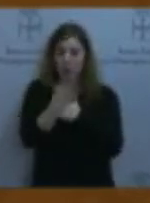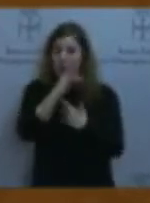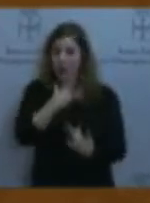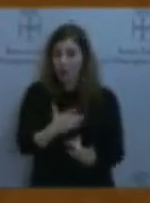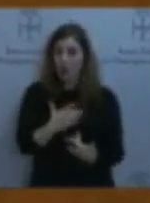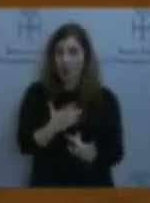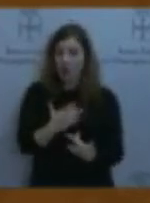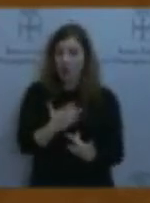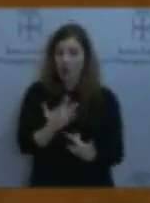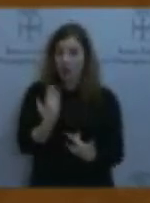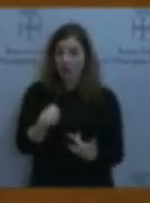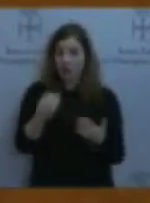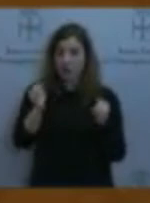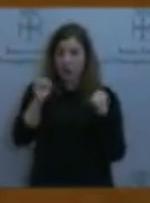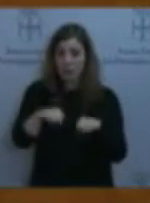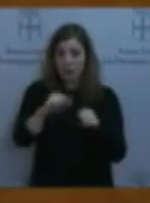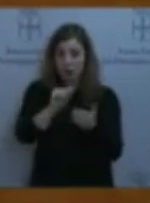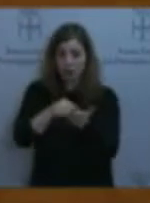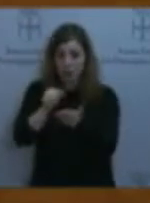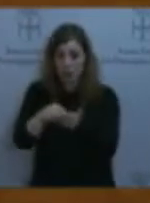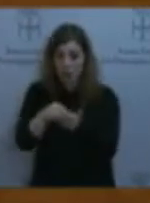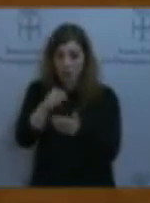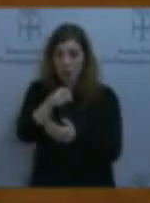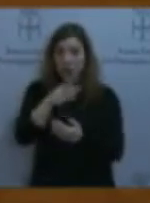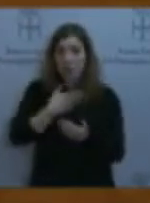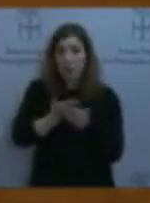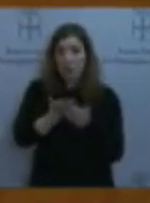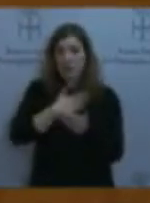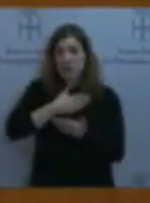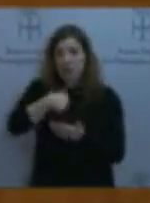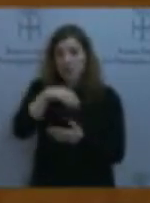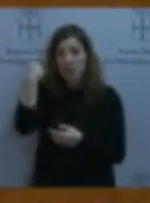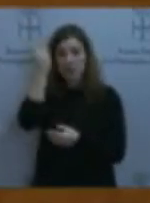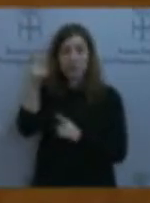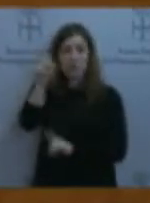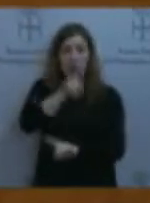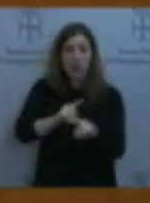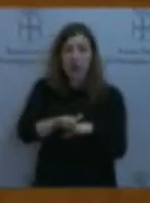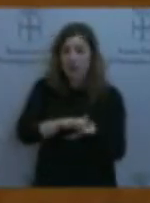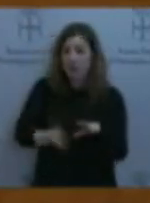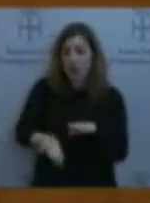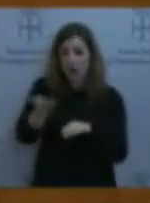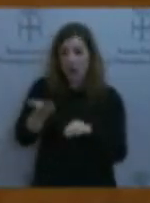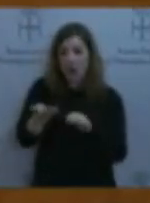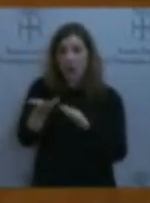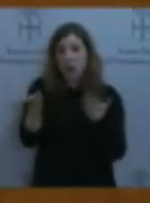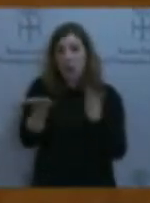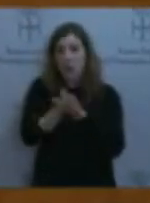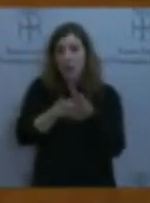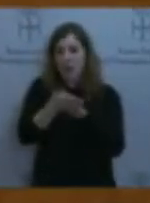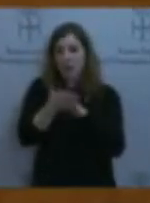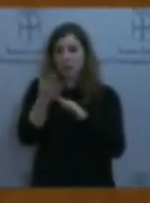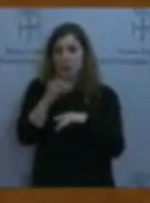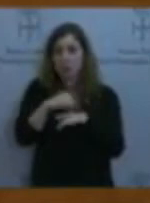contrataciones. Estas son las nuestras propuestas. Creemos que hay un problema esencial. Cuando hablamos de la pediatría de atención primaria, estamos hablando